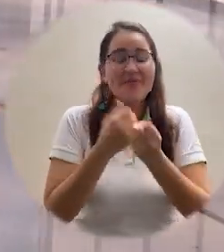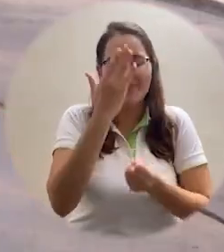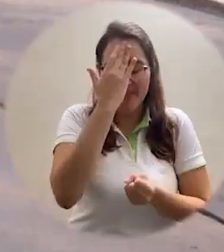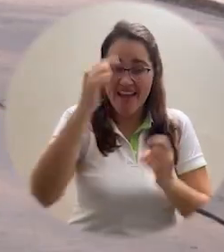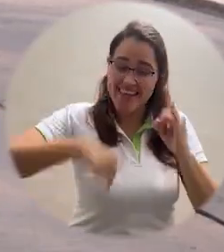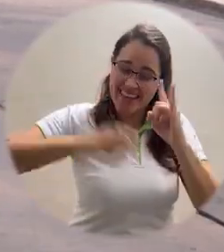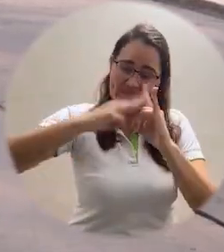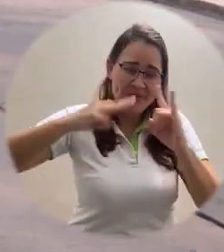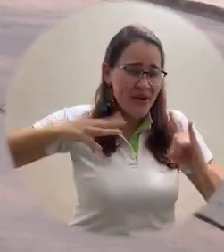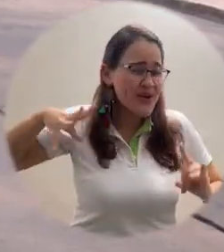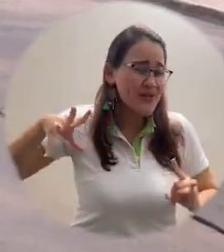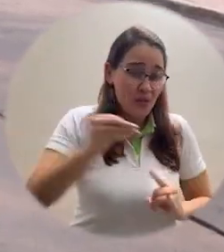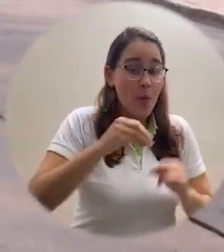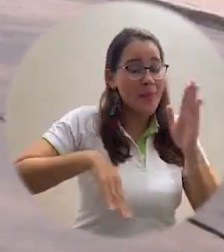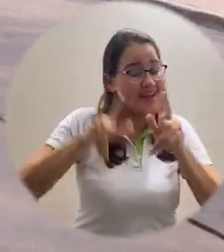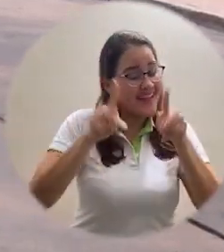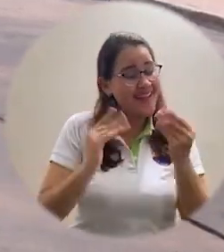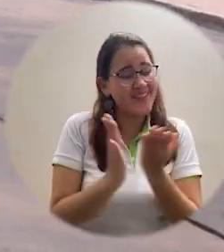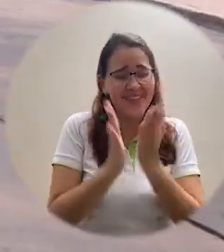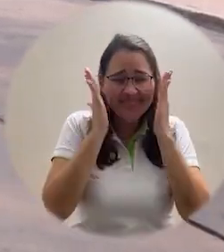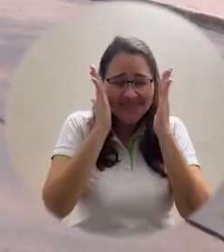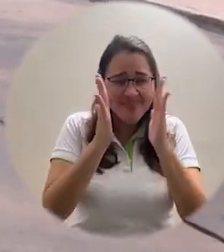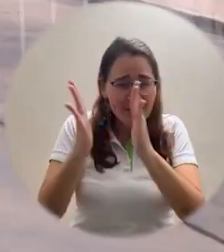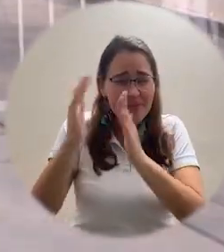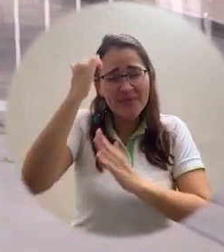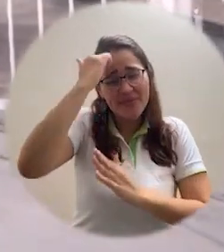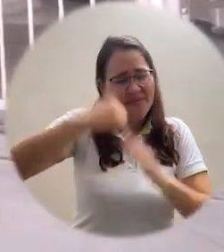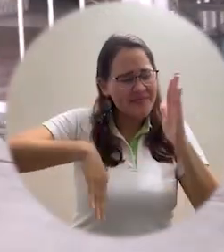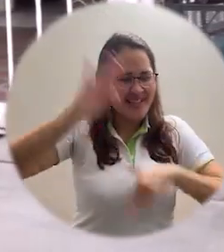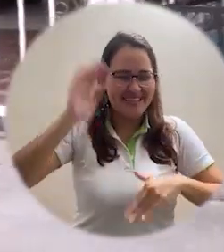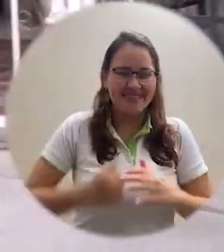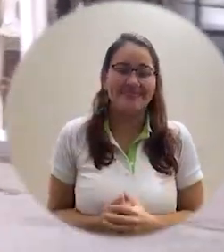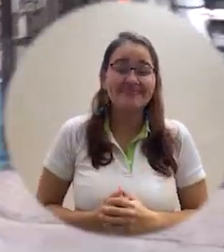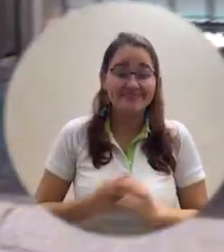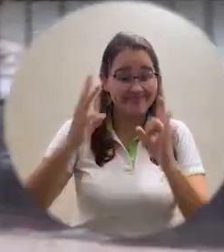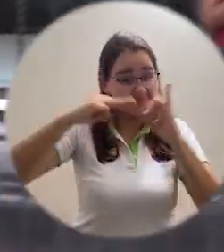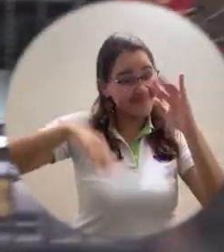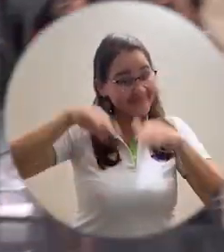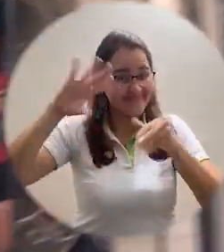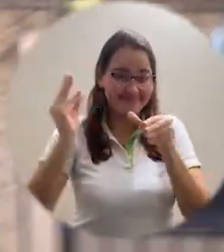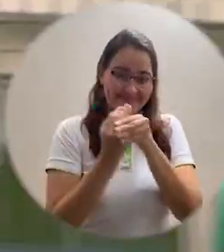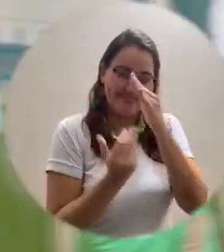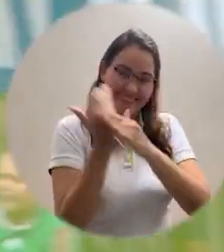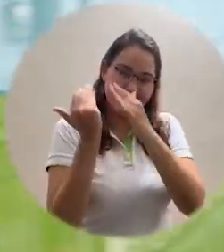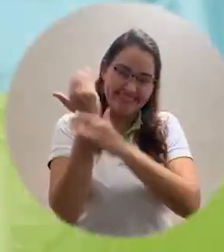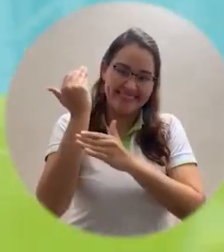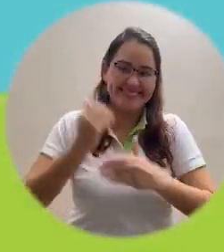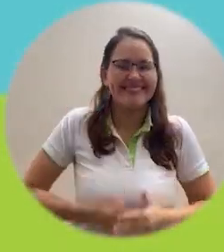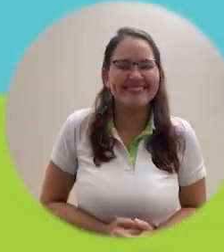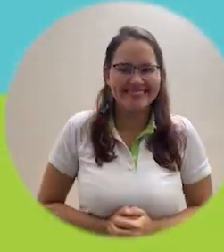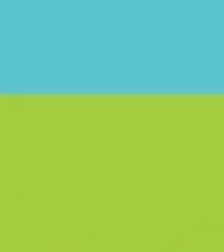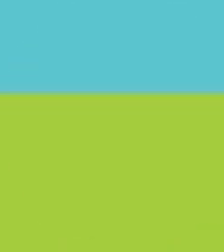y con todo el cariño que esta institución le tiene a quienes la hacen posible, quienes son ustedes, nuestros estudiantes y nuestros profesores.